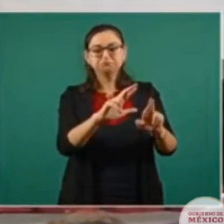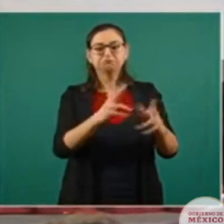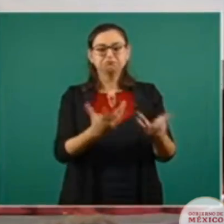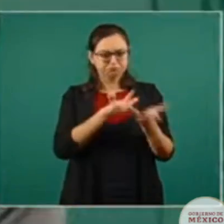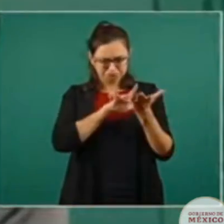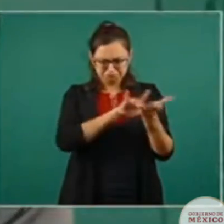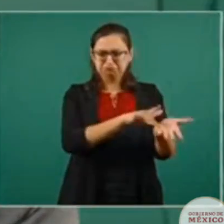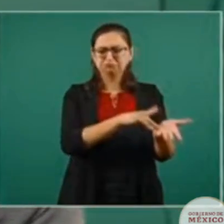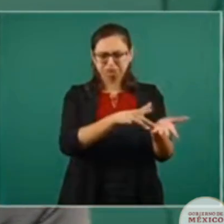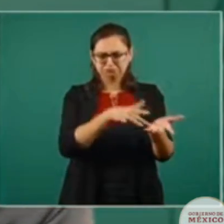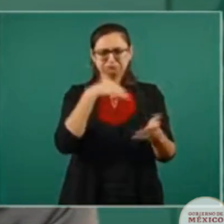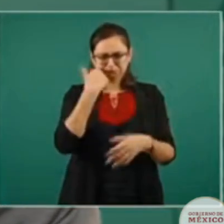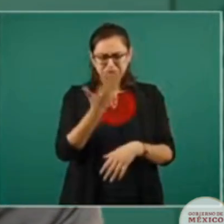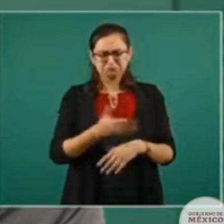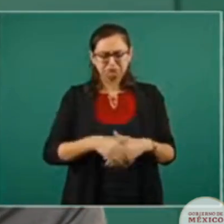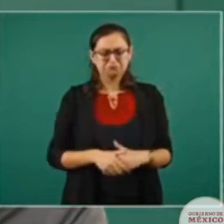fraternal.